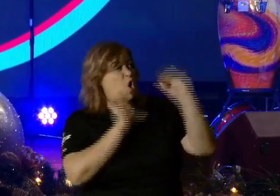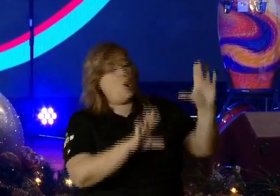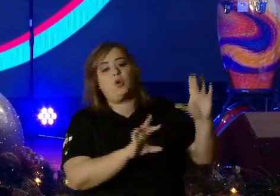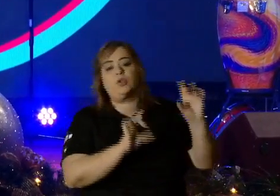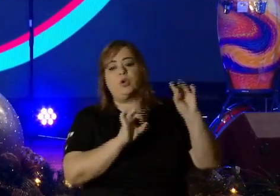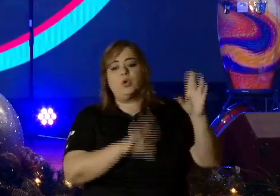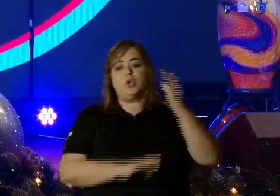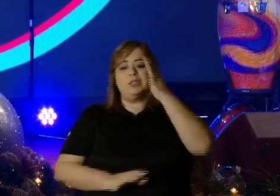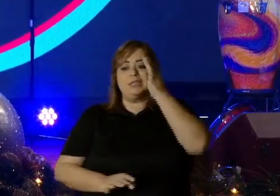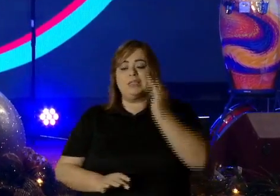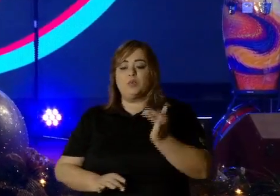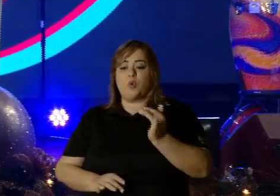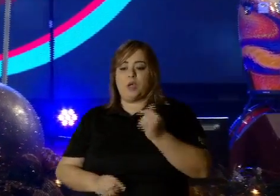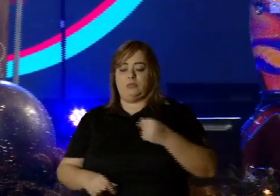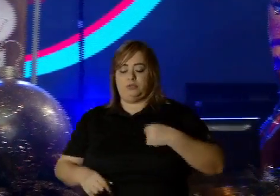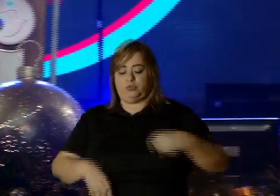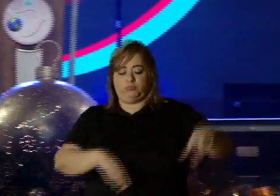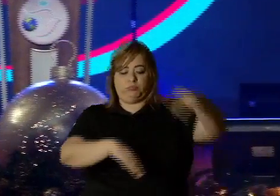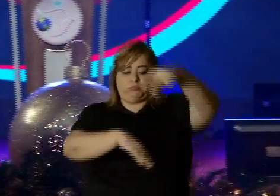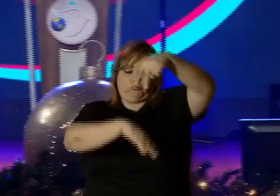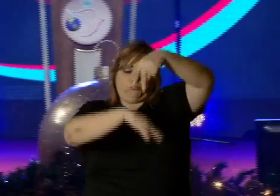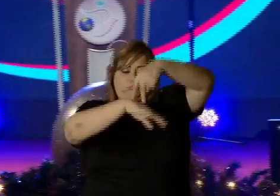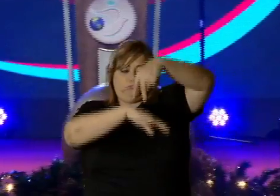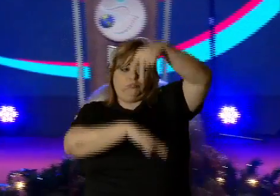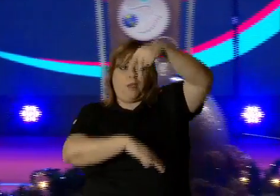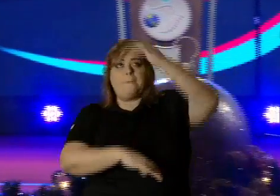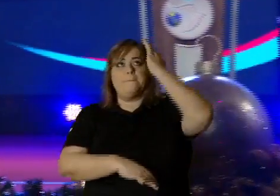pie. Porque Cristo me redimió.